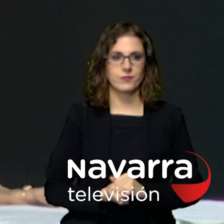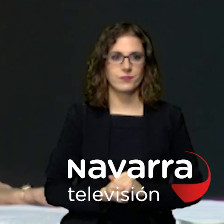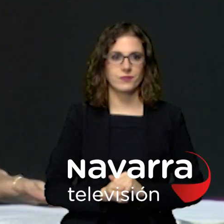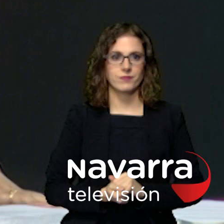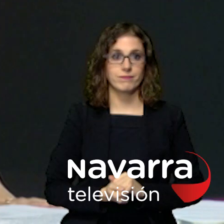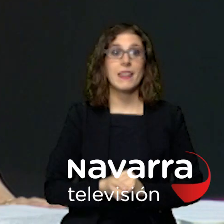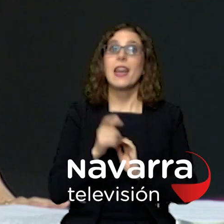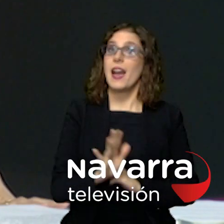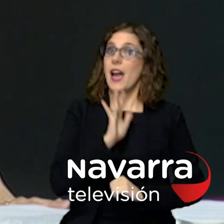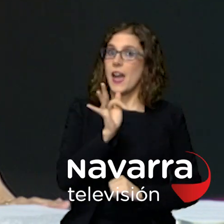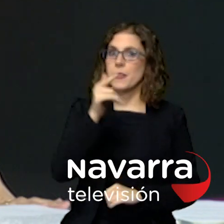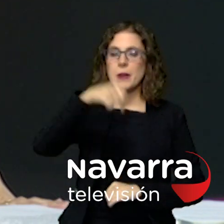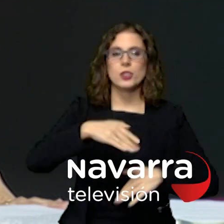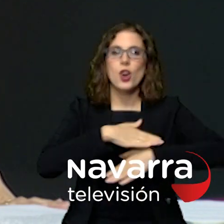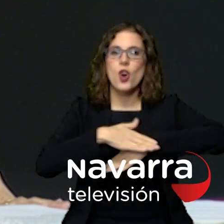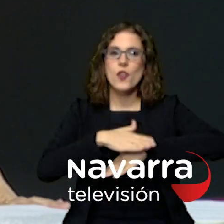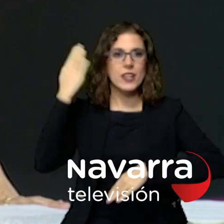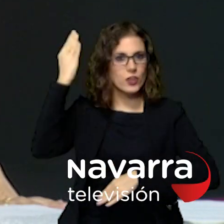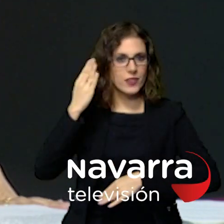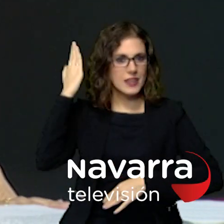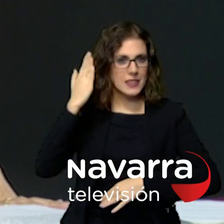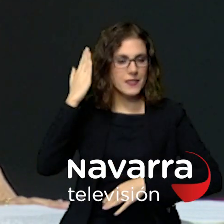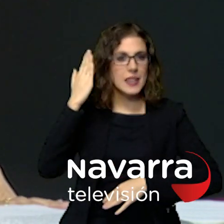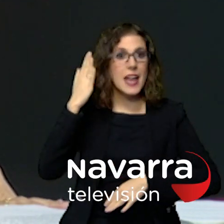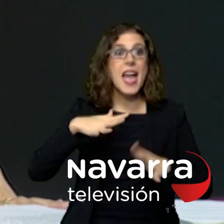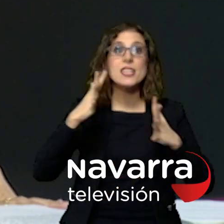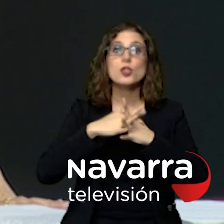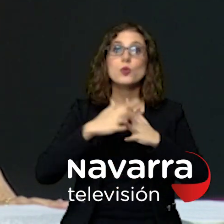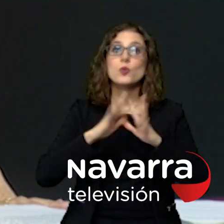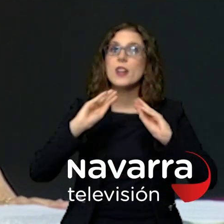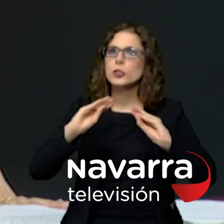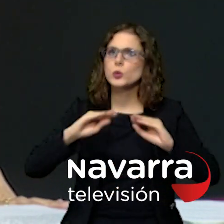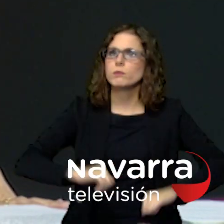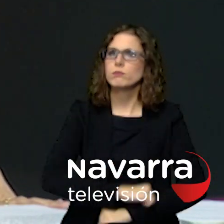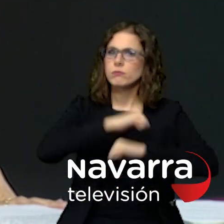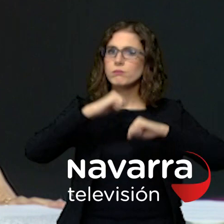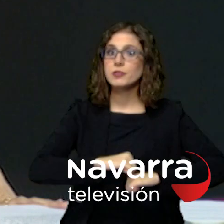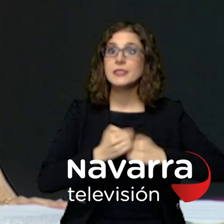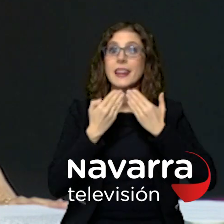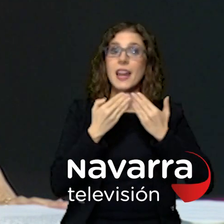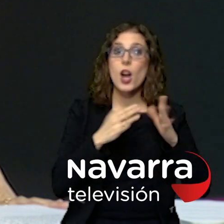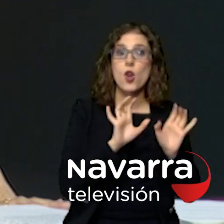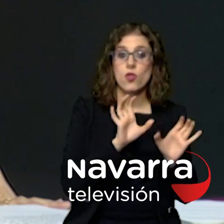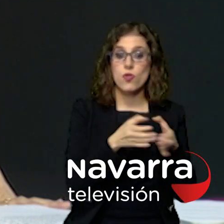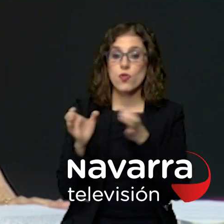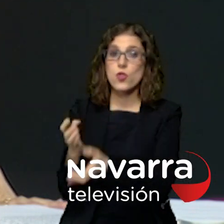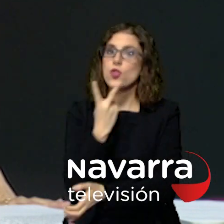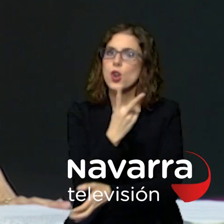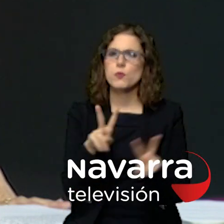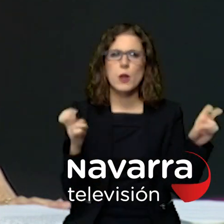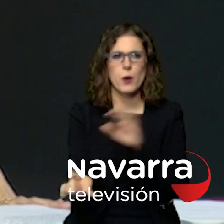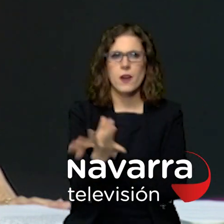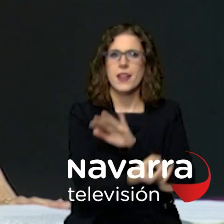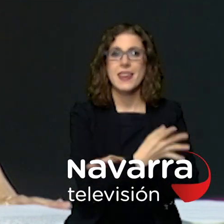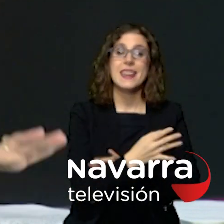Y además hoy el Ejecutivo Foral ha completado su estructura con la creación de dos nuevos organismos autónomos, el Instituto Navarro de la Juventud y el